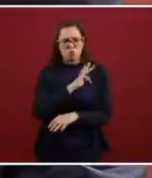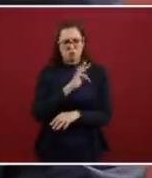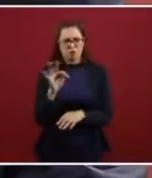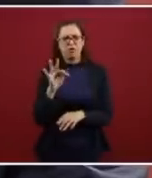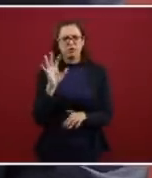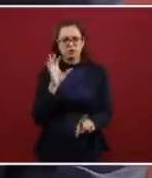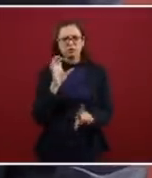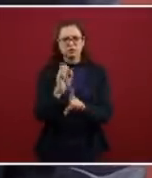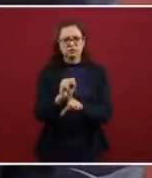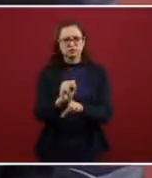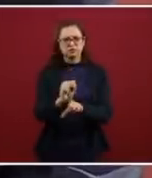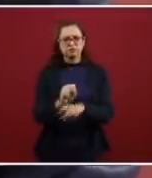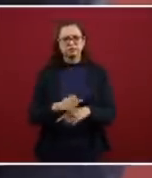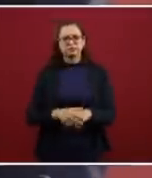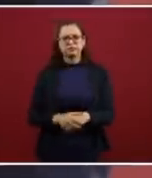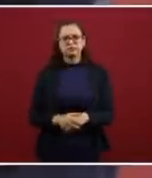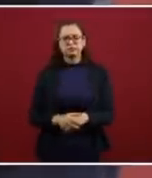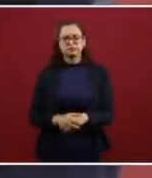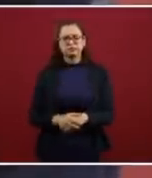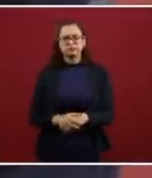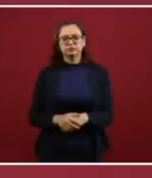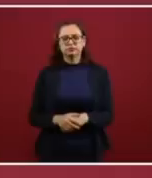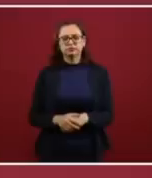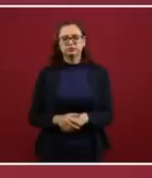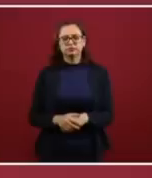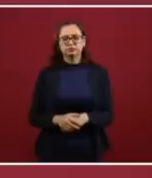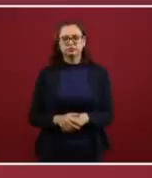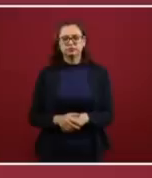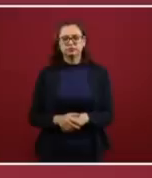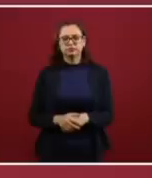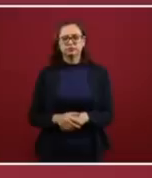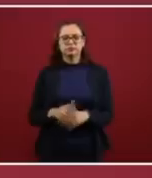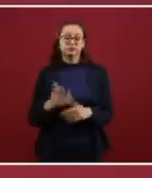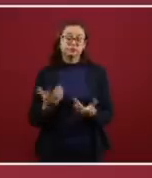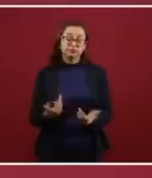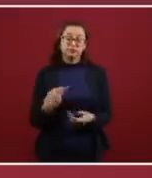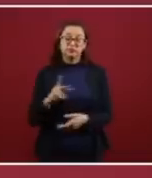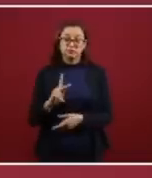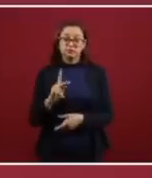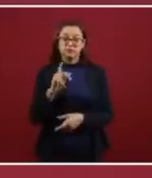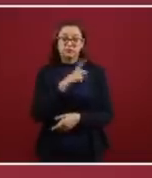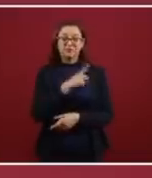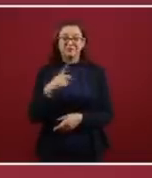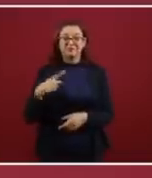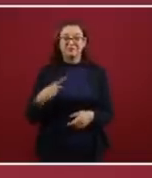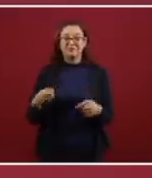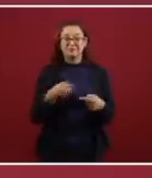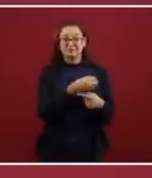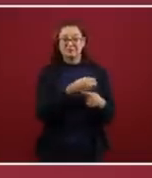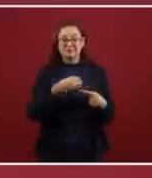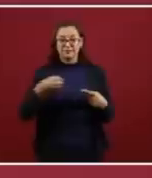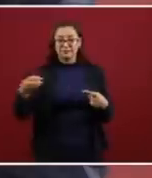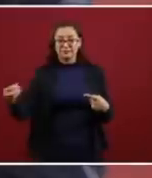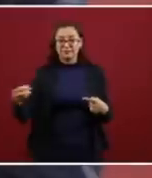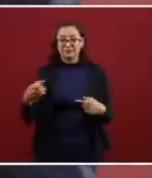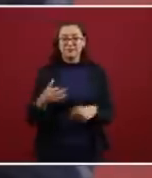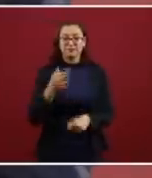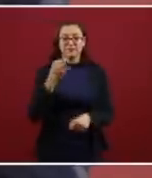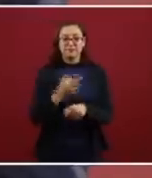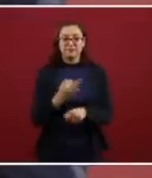También lo tenemos que hacer de manera ordenada. Es una transición